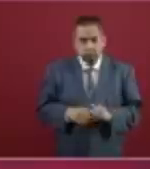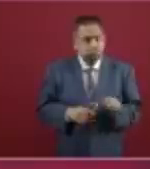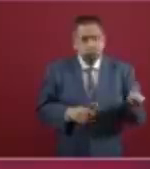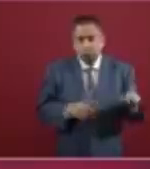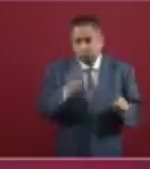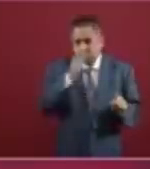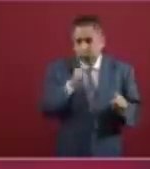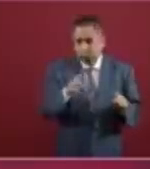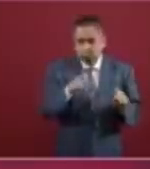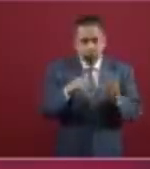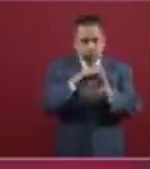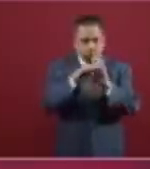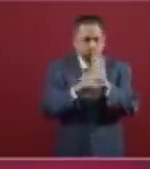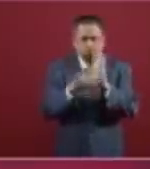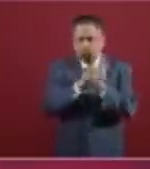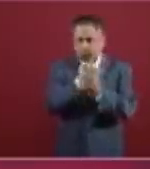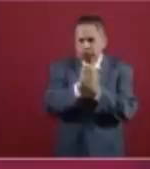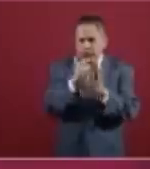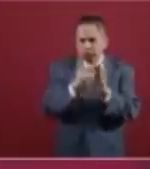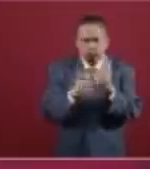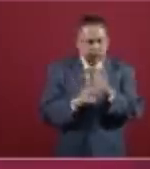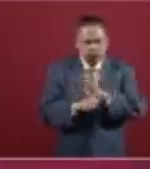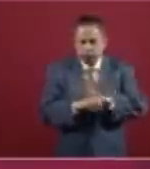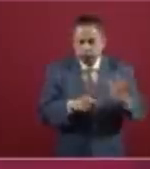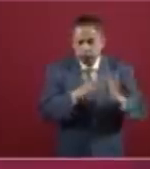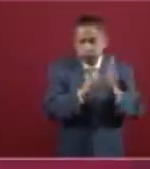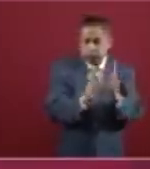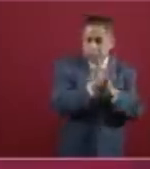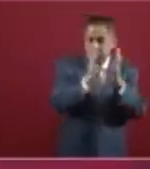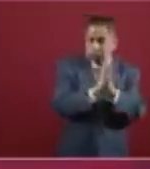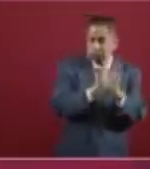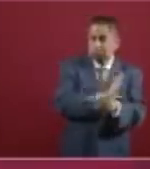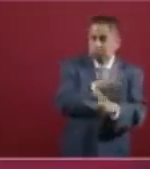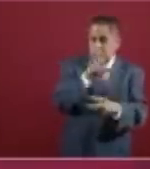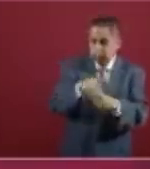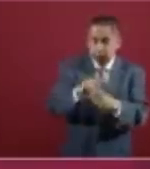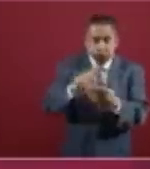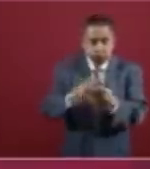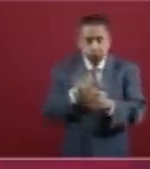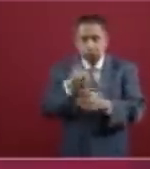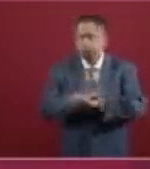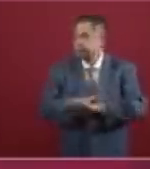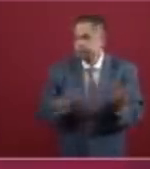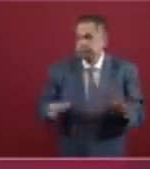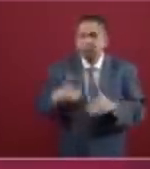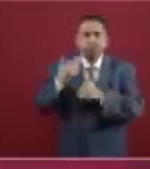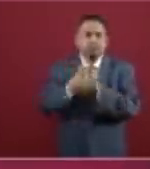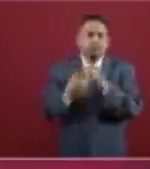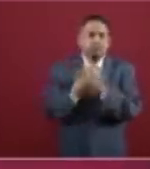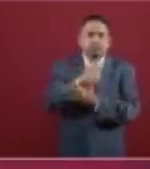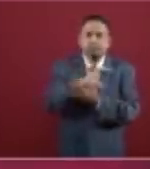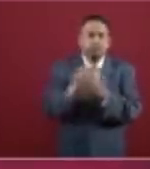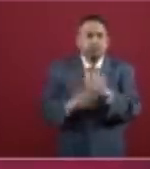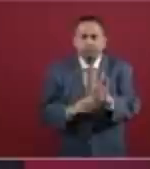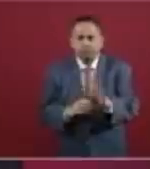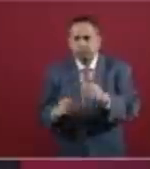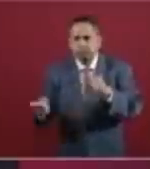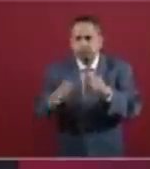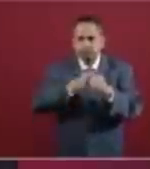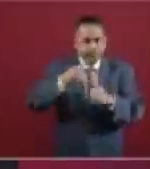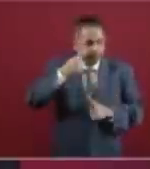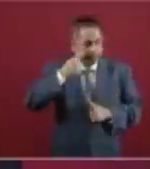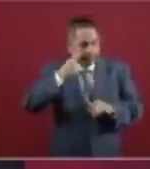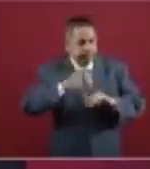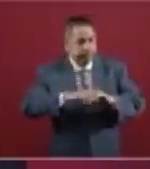pudiesen en el marco de la ley participar en nuevas licitaciones hasta que no se aclarara